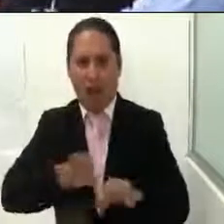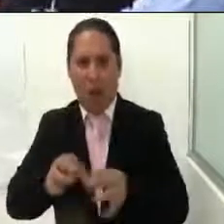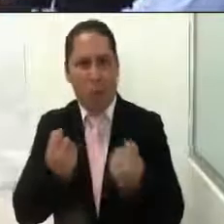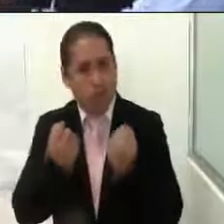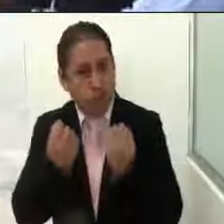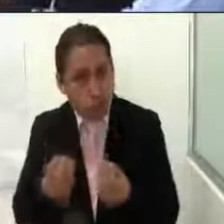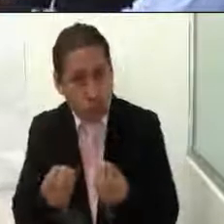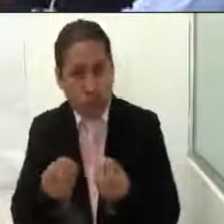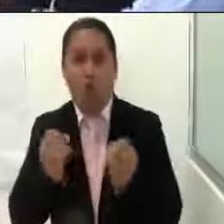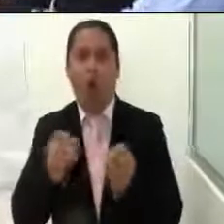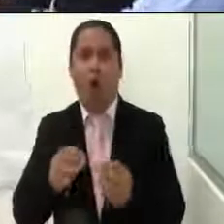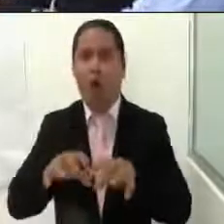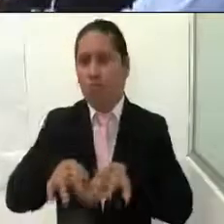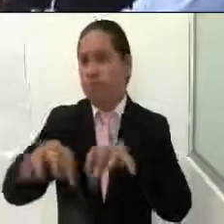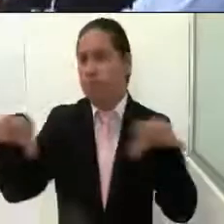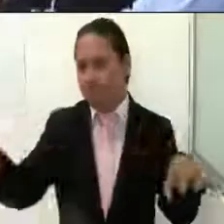exclusión